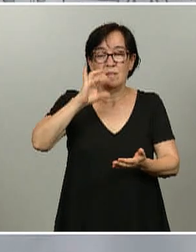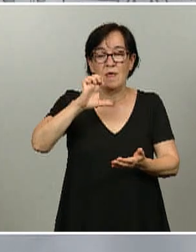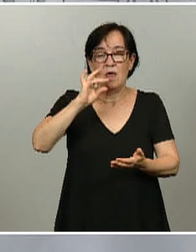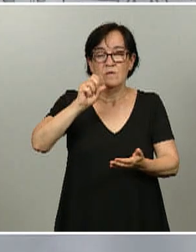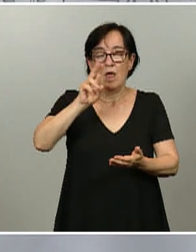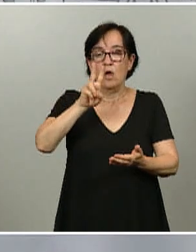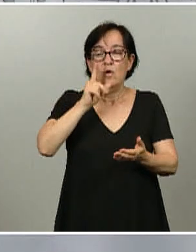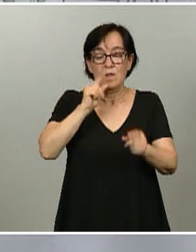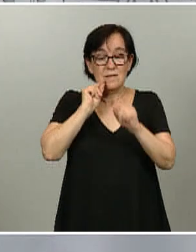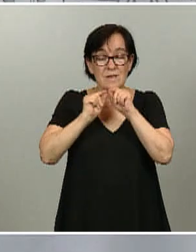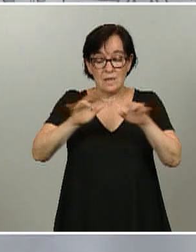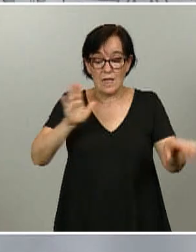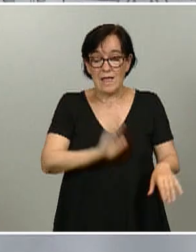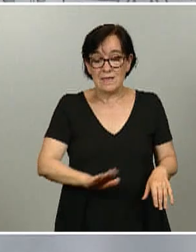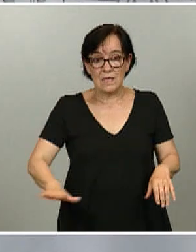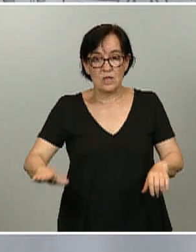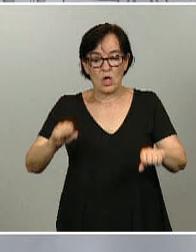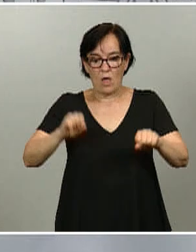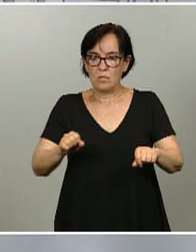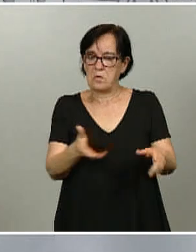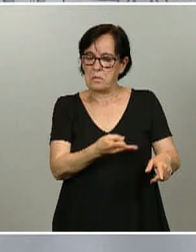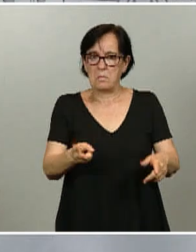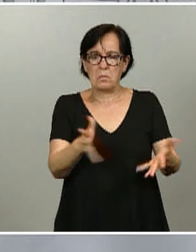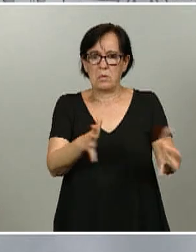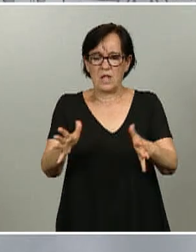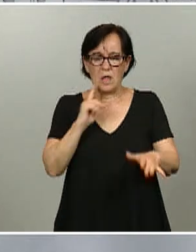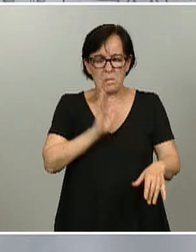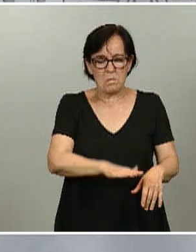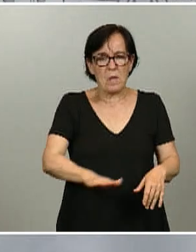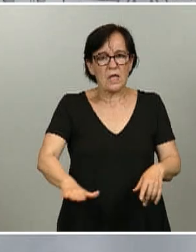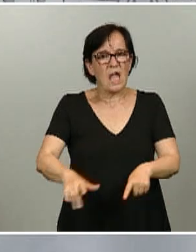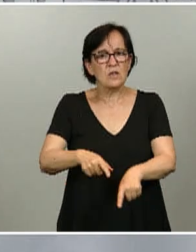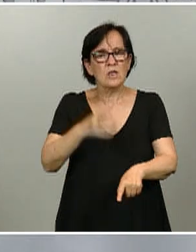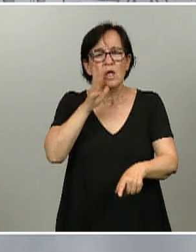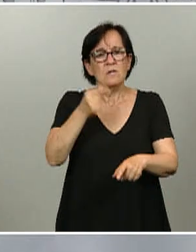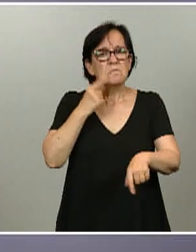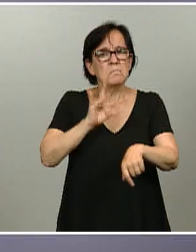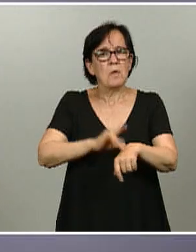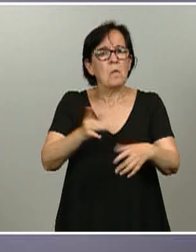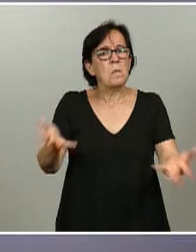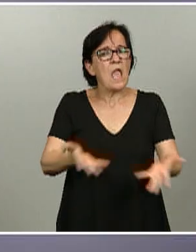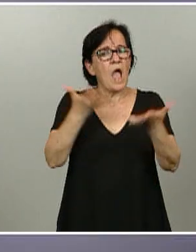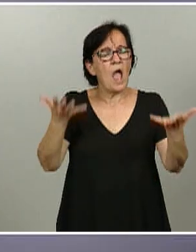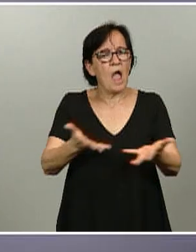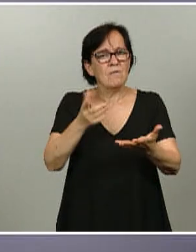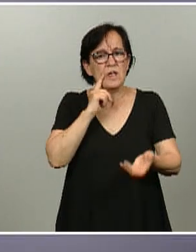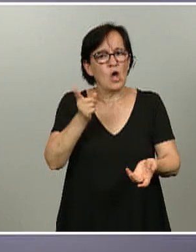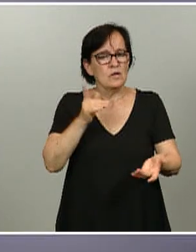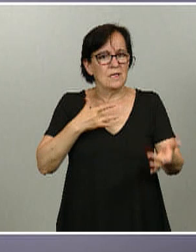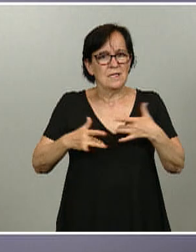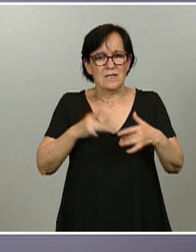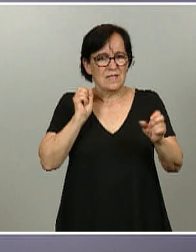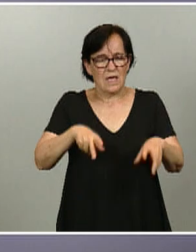en niños y adultos es similar, pero los más pequeños presentan casi siempre cuadros clínicos muy leves o son asintomáticos. ¿Por qué los